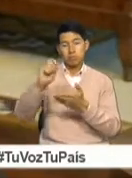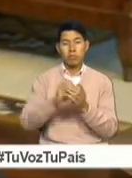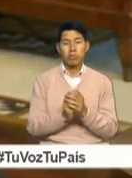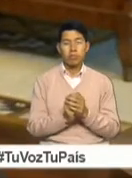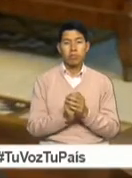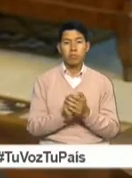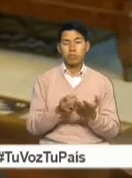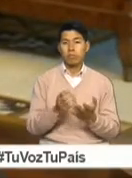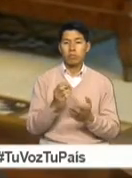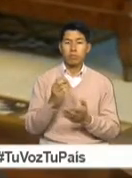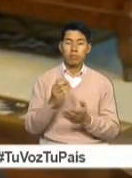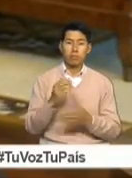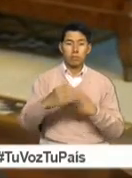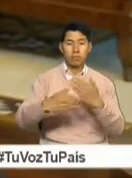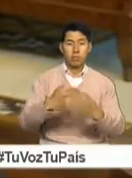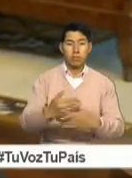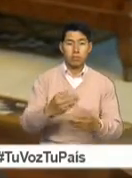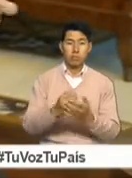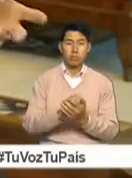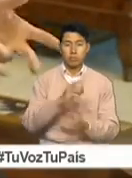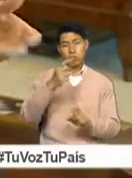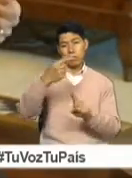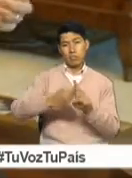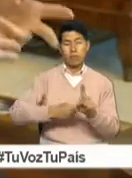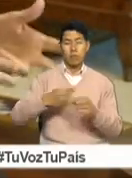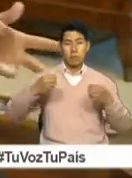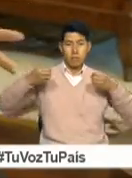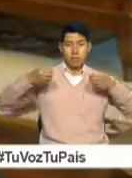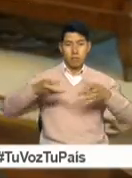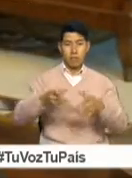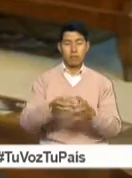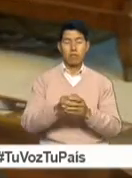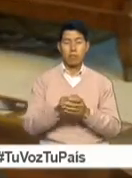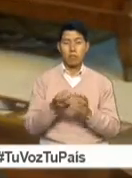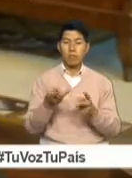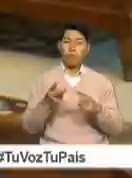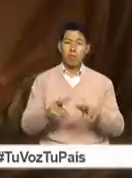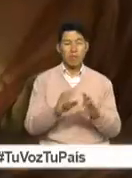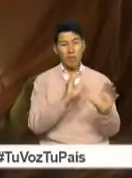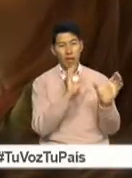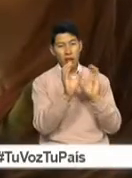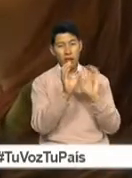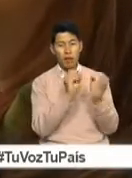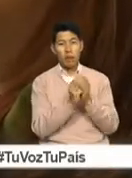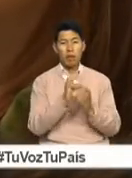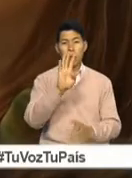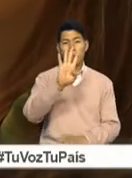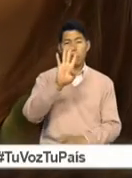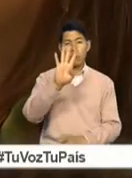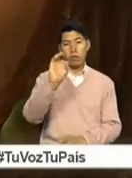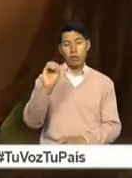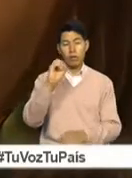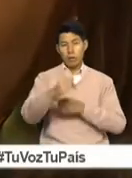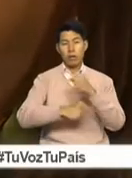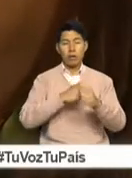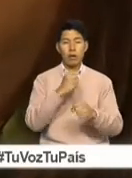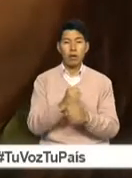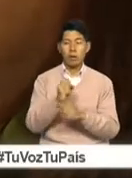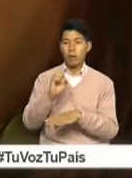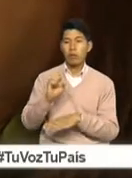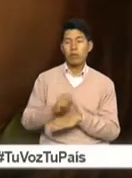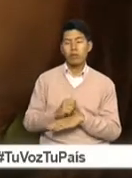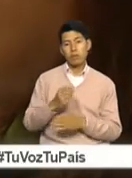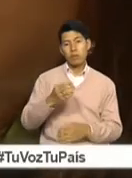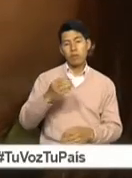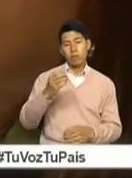septiembre de 2015 la funcionaria añadió que se habló sobre los 40 años como patrimonio cultural de la humanidad que cumplirá